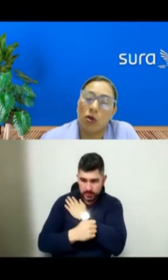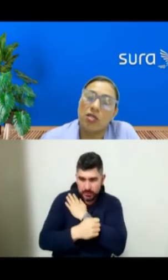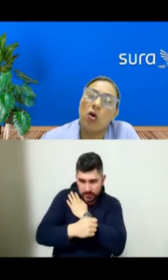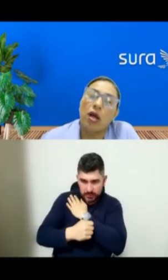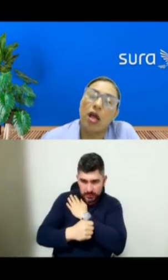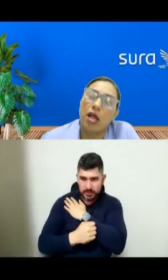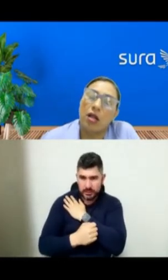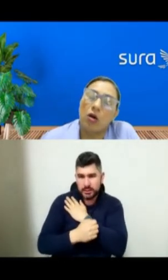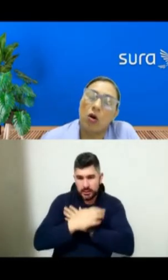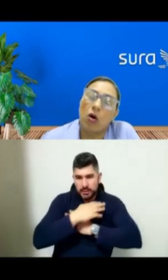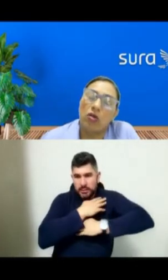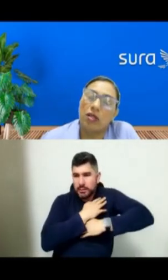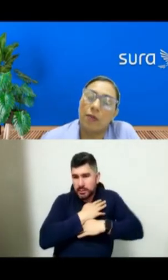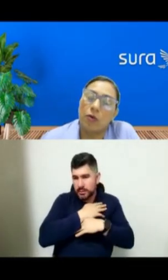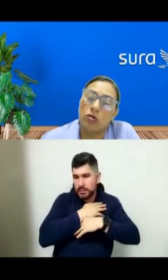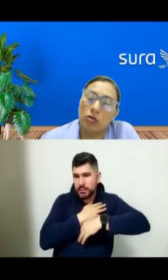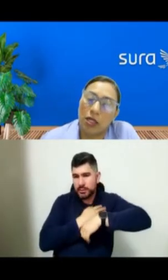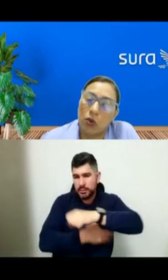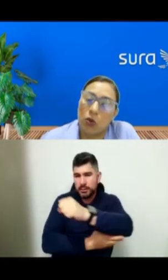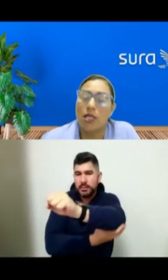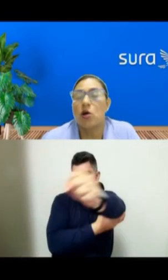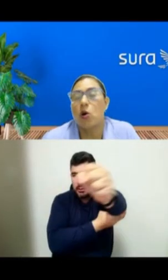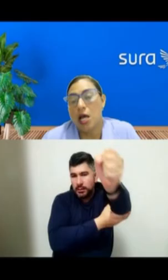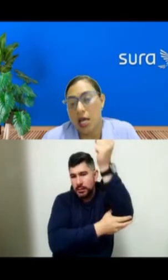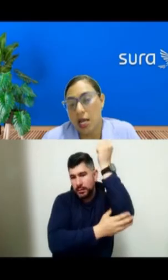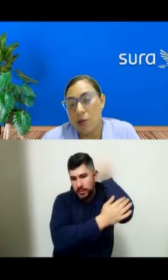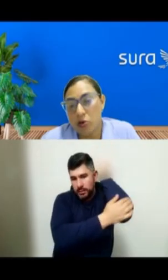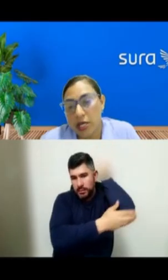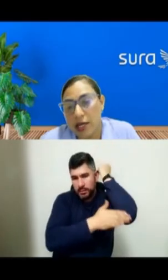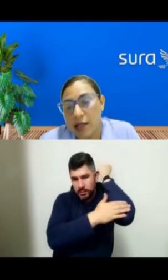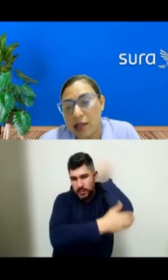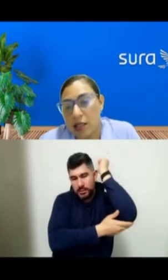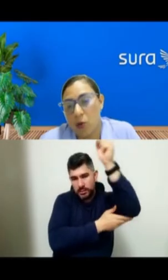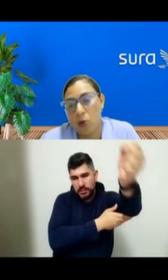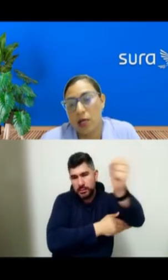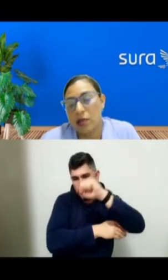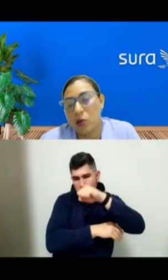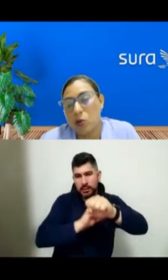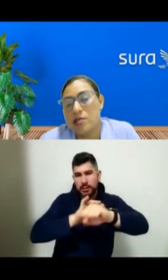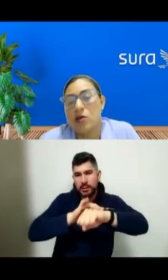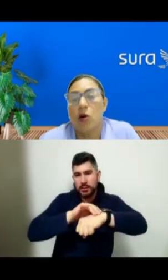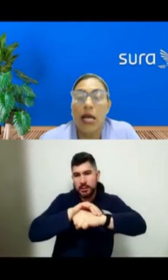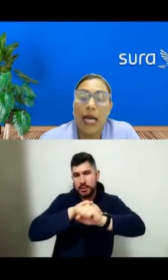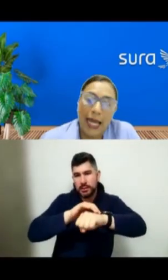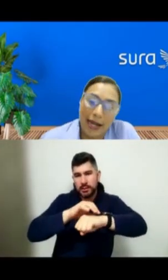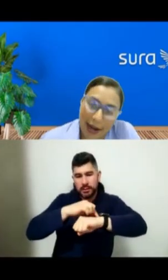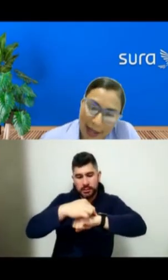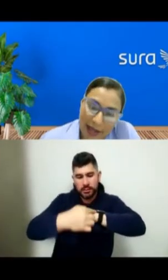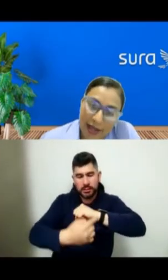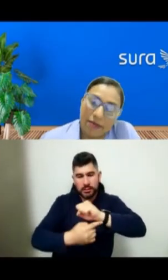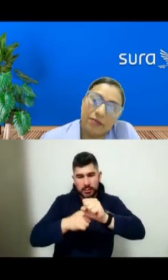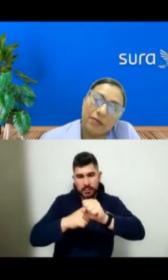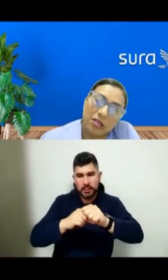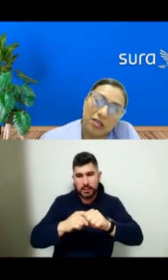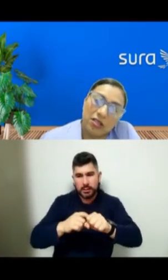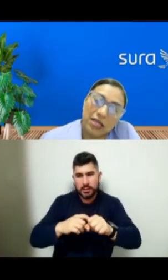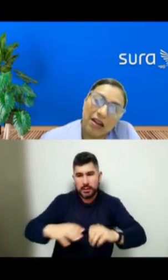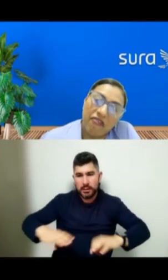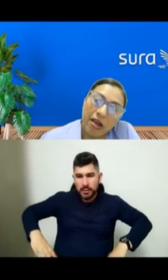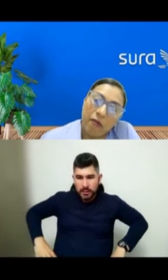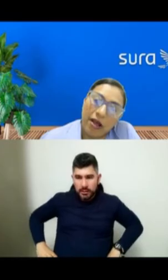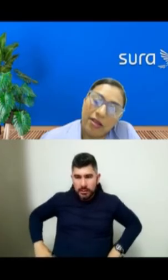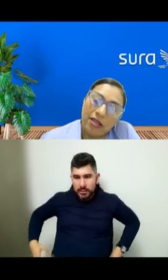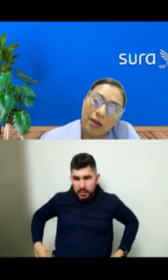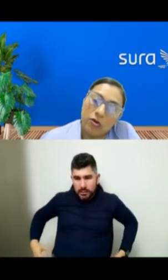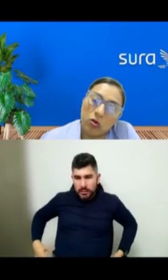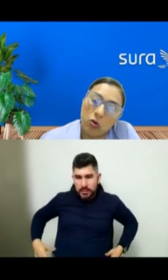una articulación. En el codo tenemos una articulación. En la muñeca tenemos una articulación. En la cadera, donde